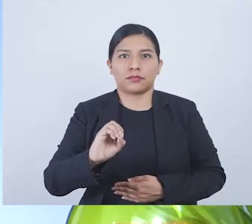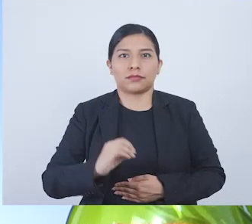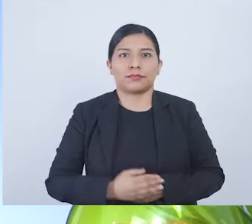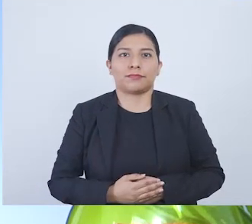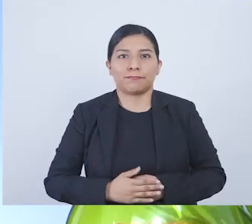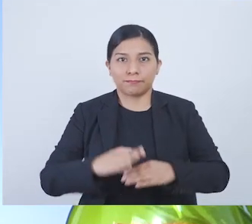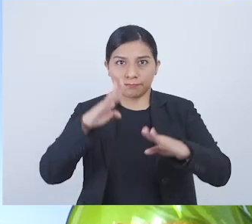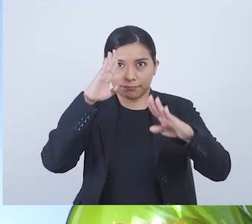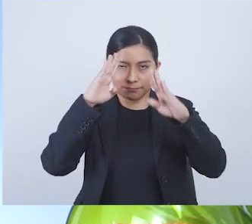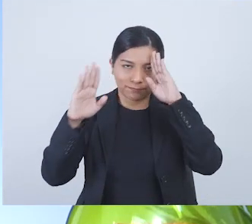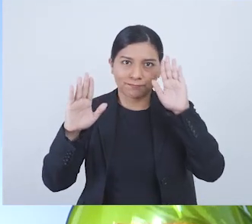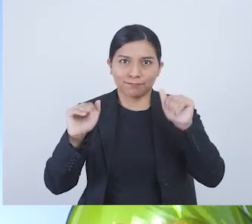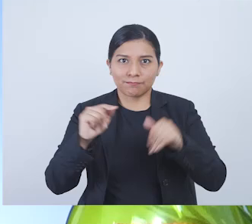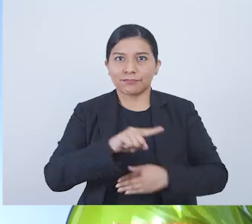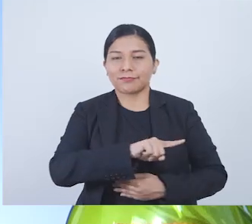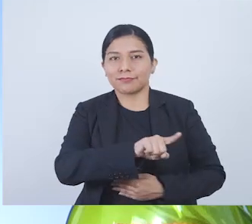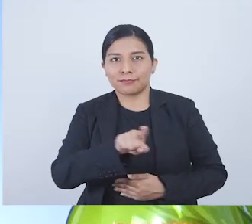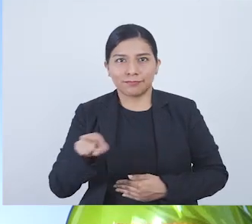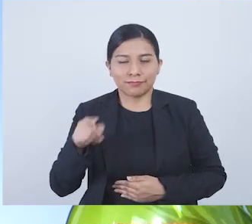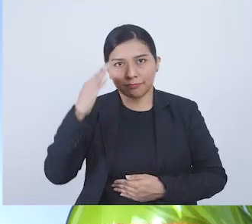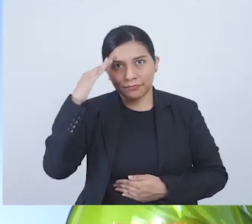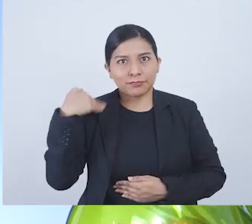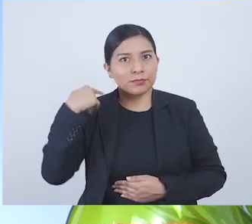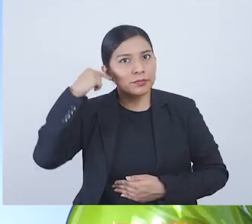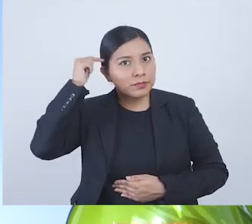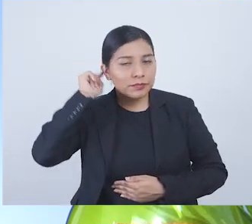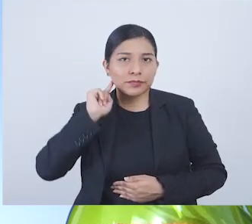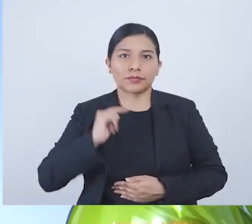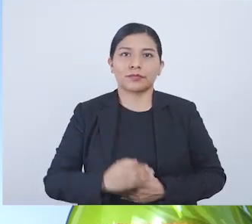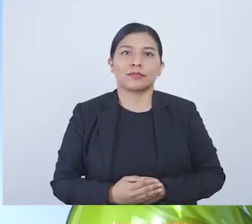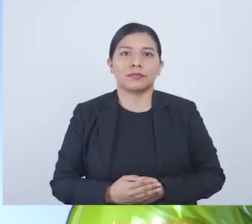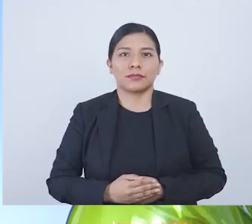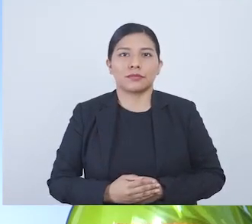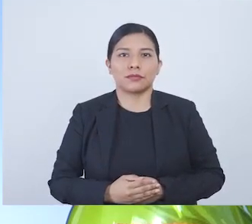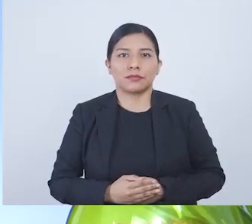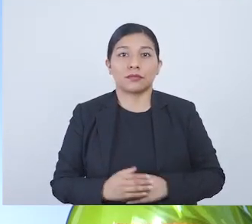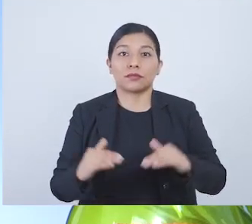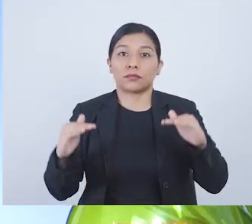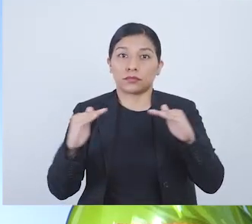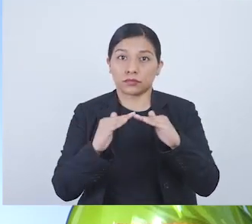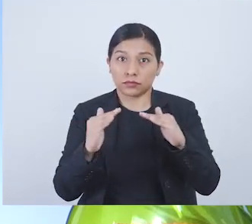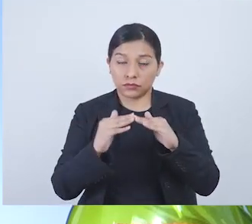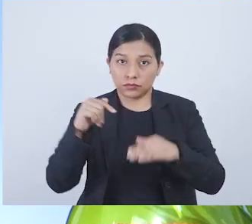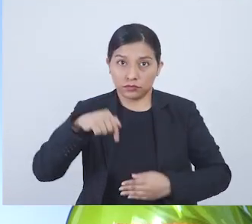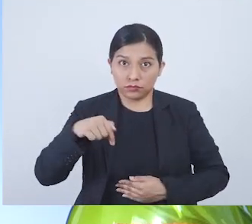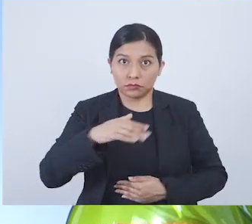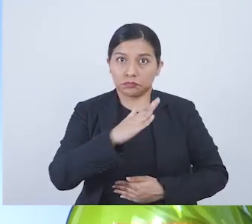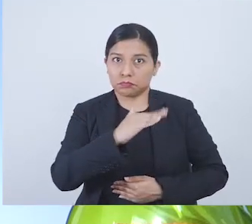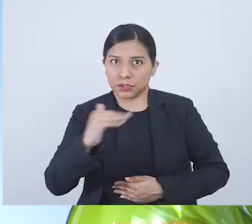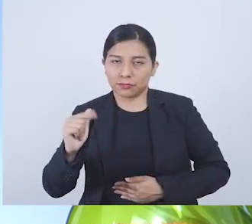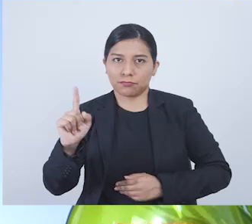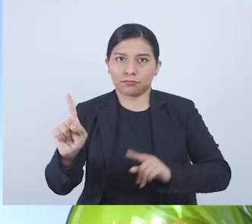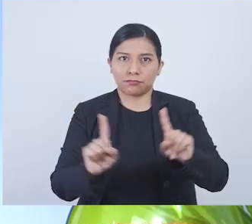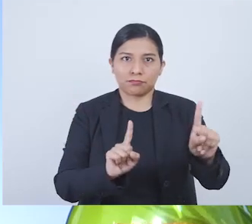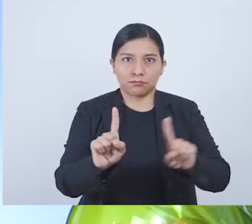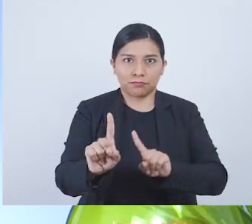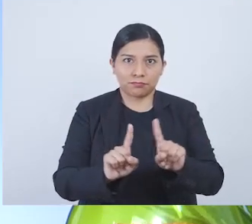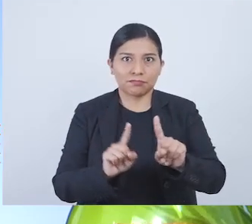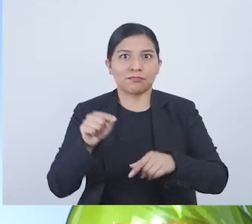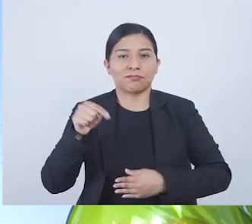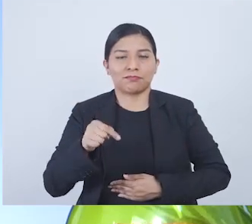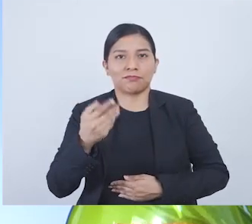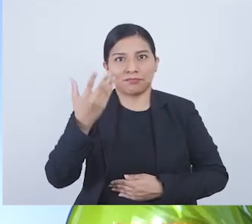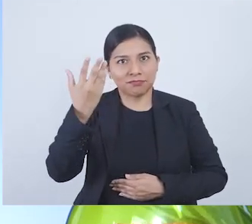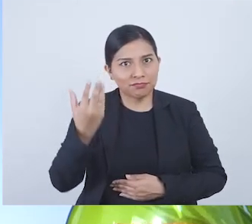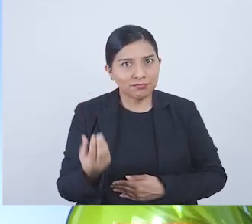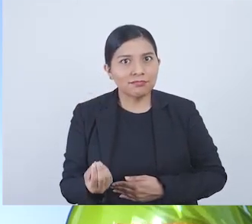Un saludo a todas y a todos, especialmente al Magisterio Nacional, quien recién acaba de